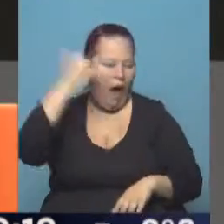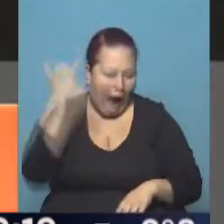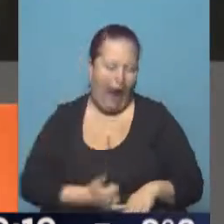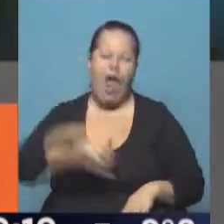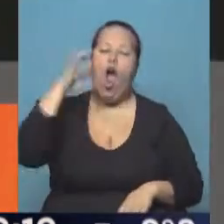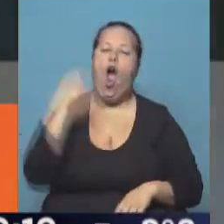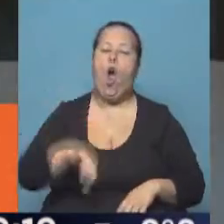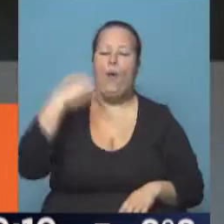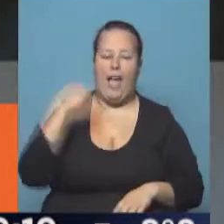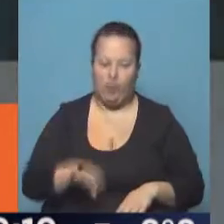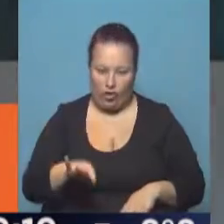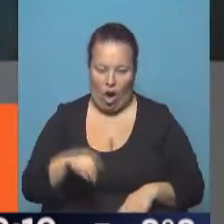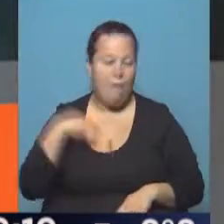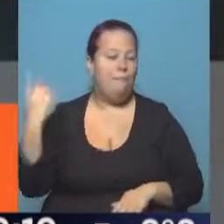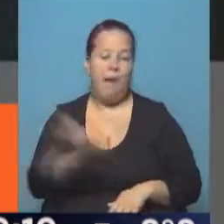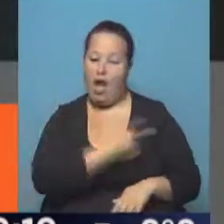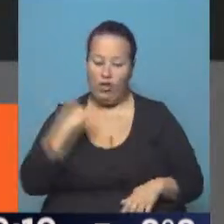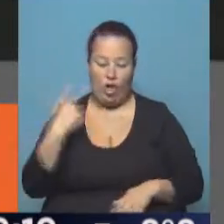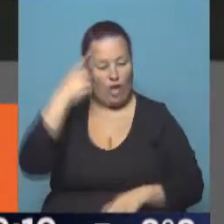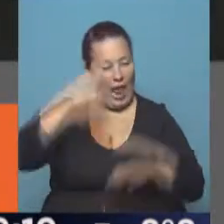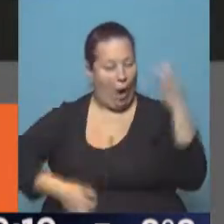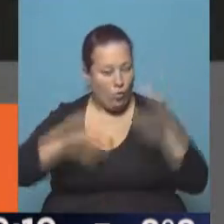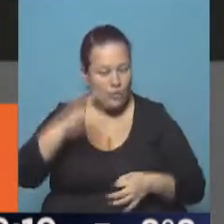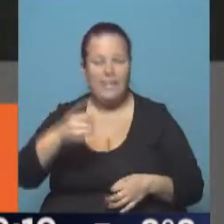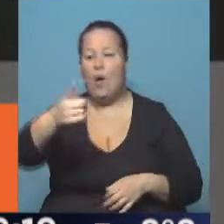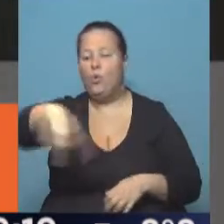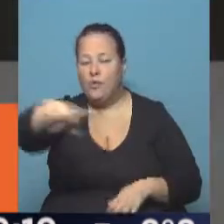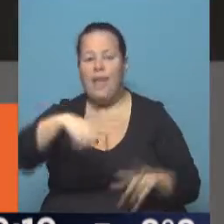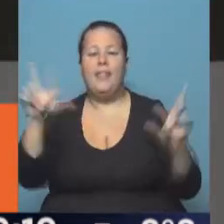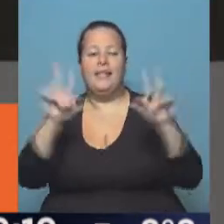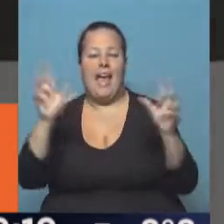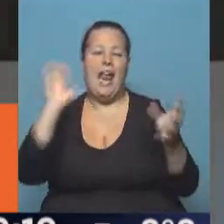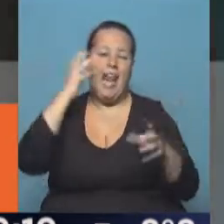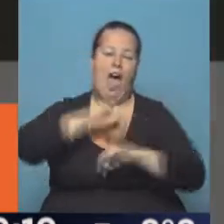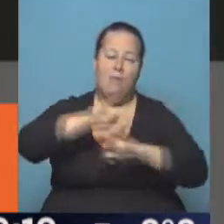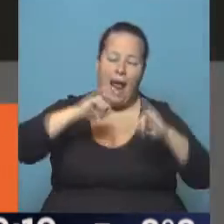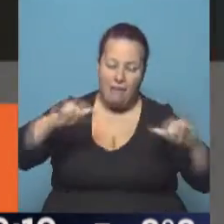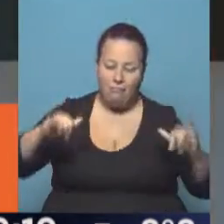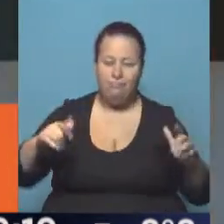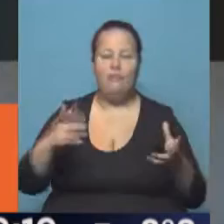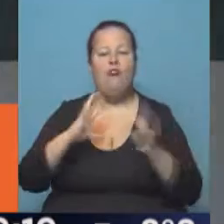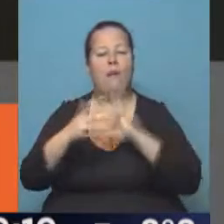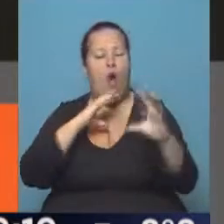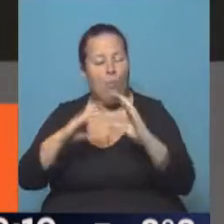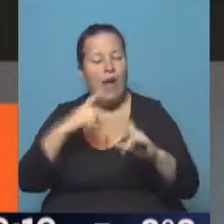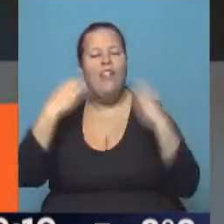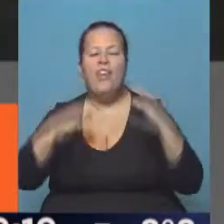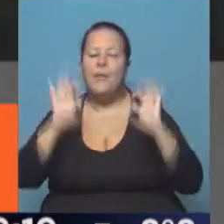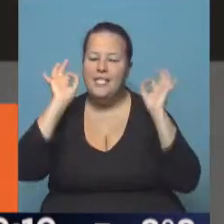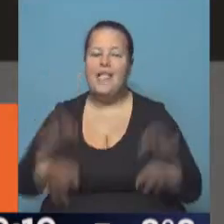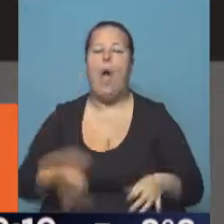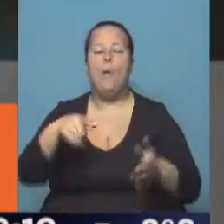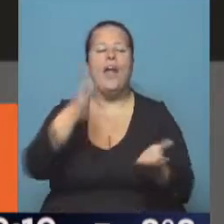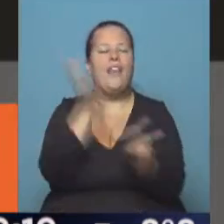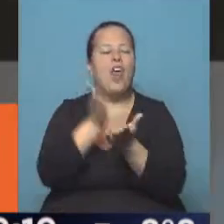una obligación para nosotros como justicia, para ustedes como medios de comunicación, de darnos cuenta de que este es un derecho